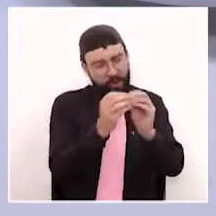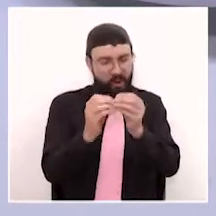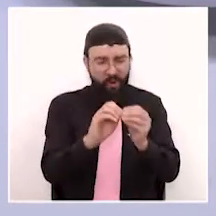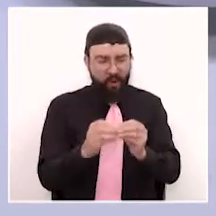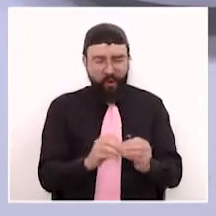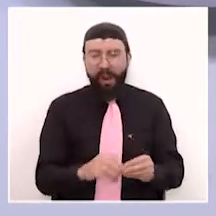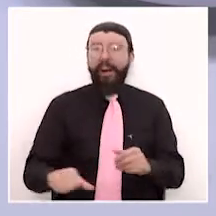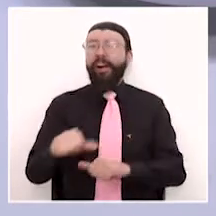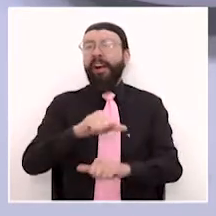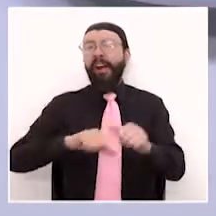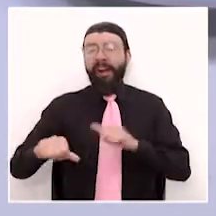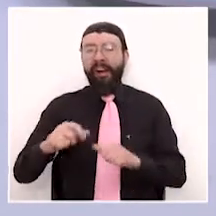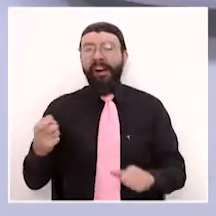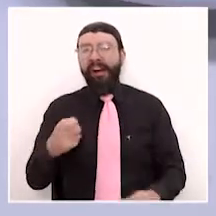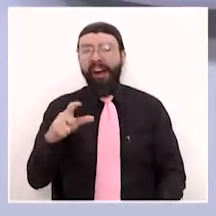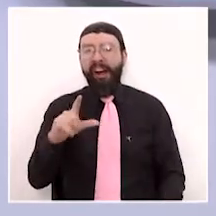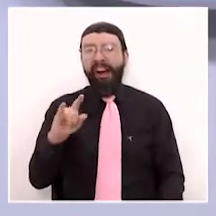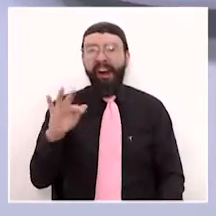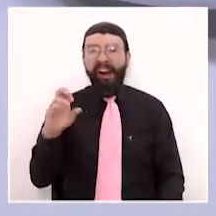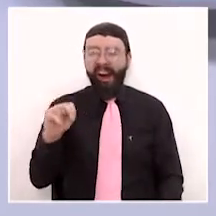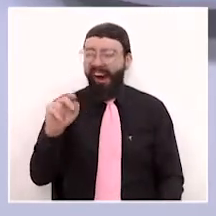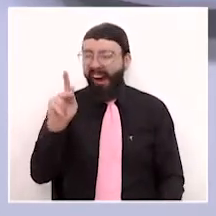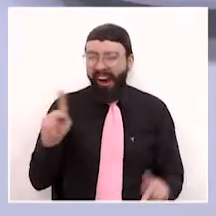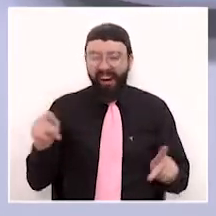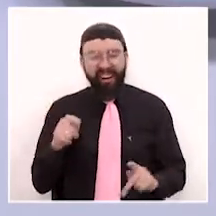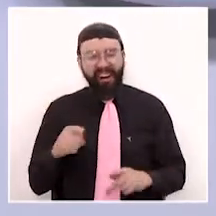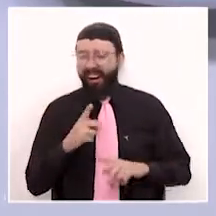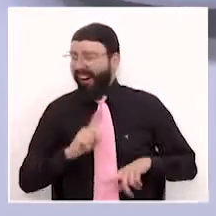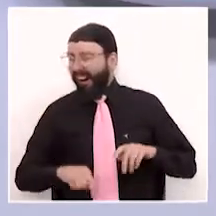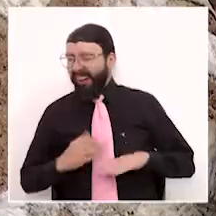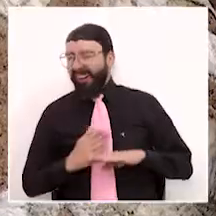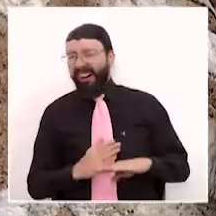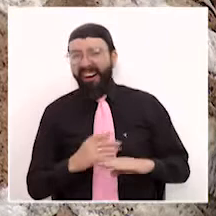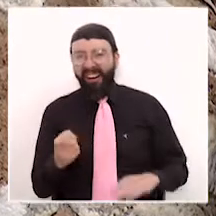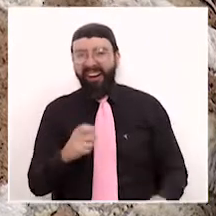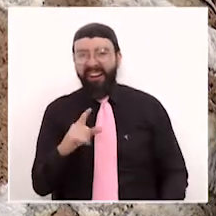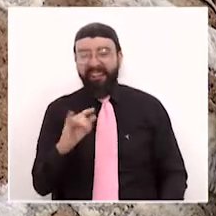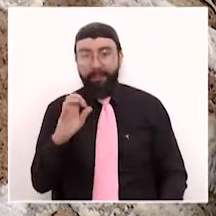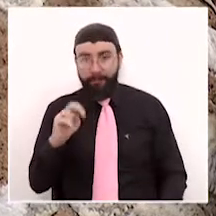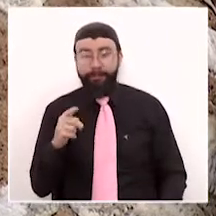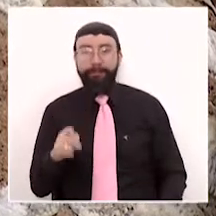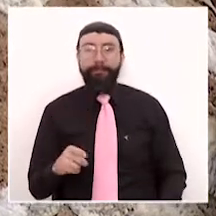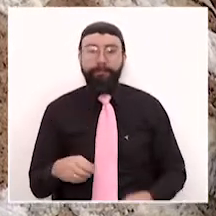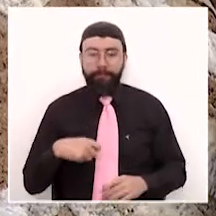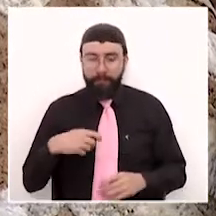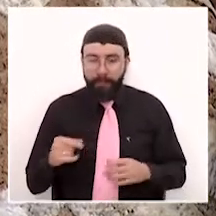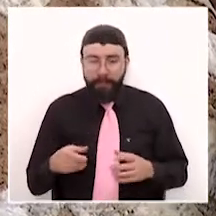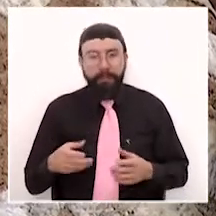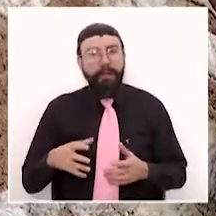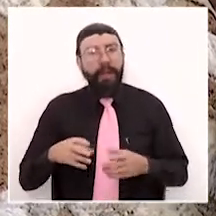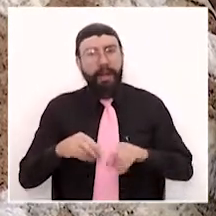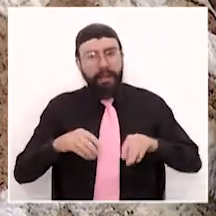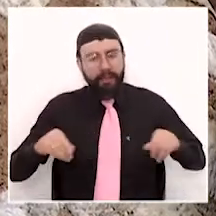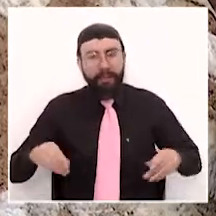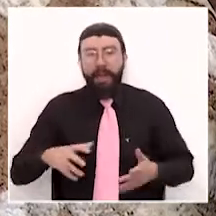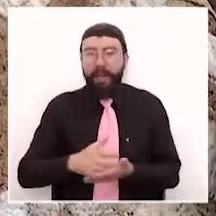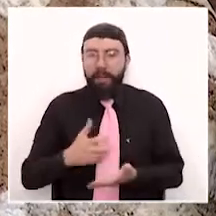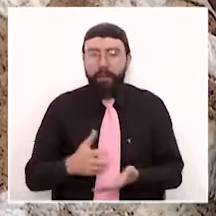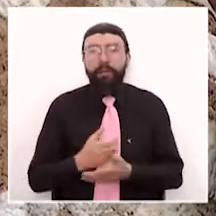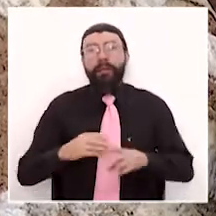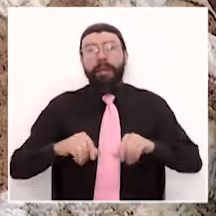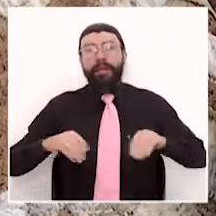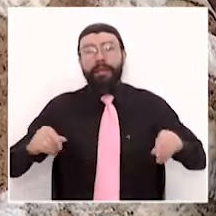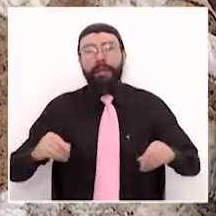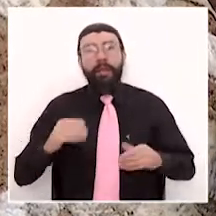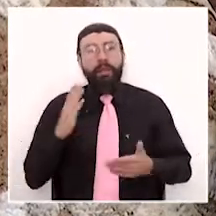estas personas que les digo que no lo pueden tolerar. Y está hecho a base de harina de arroz, de harina de yuca y de fécula de maíz. De